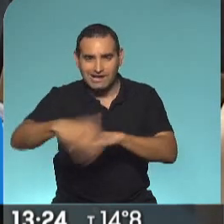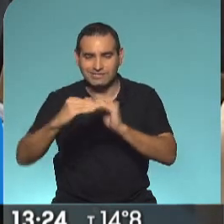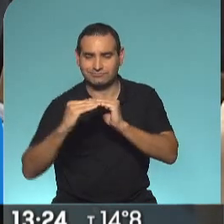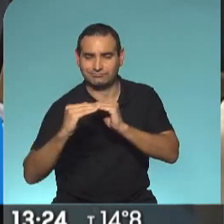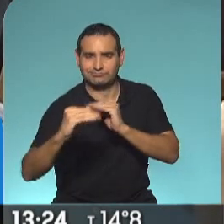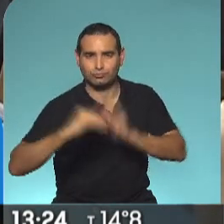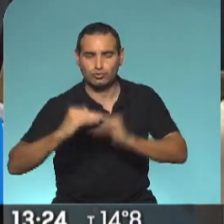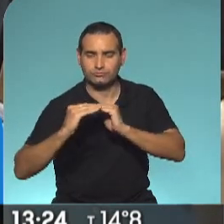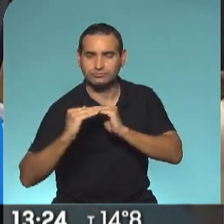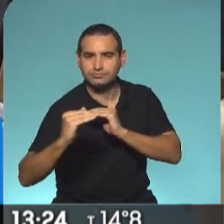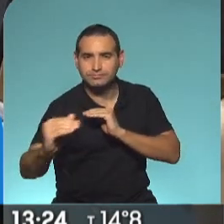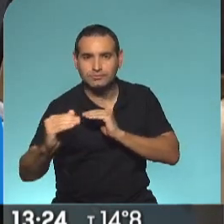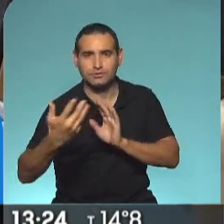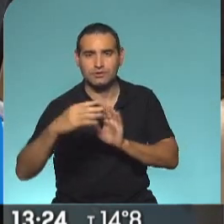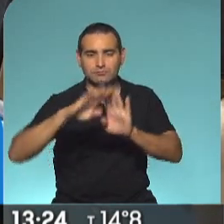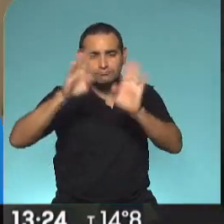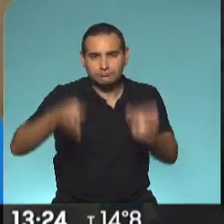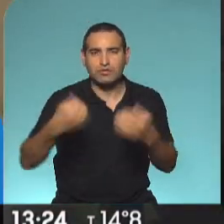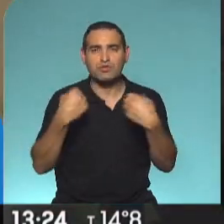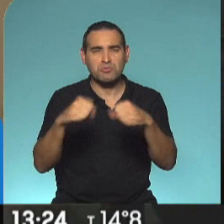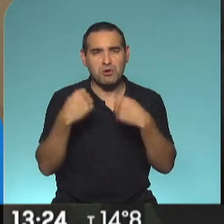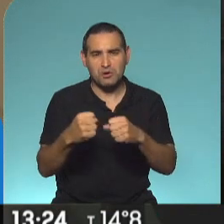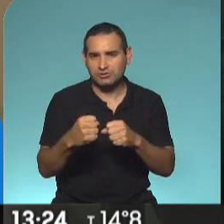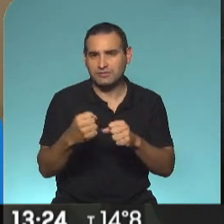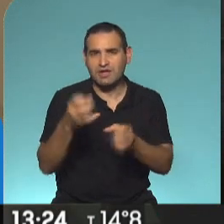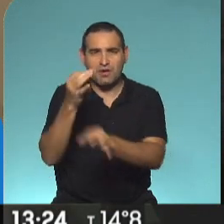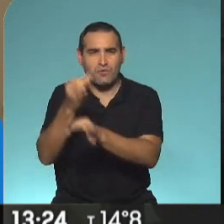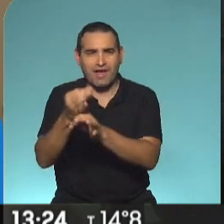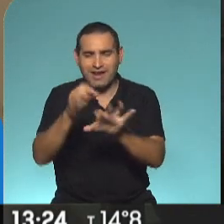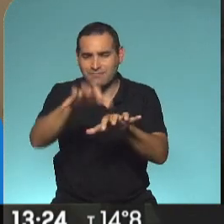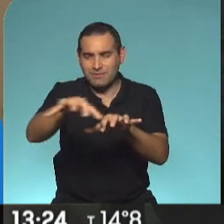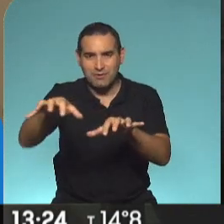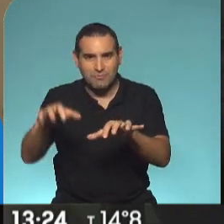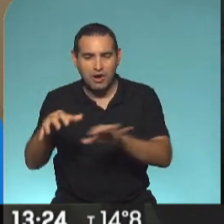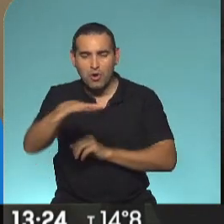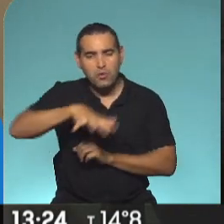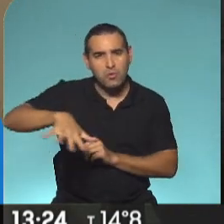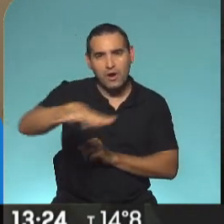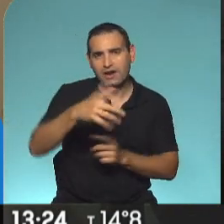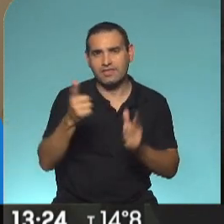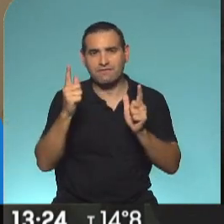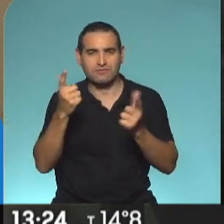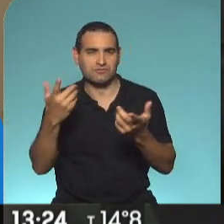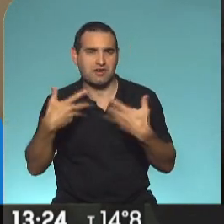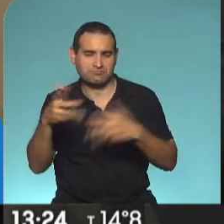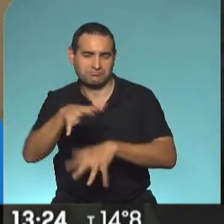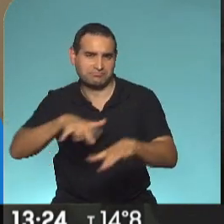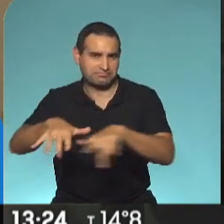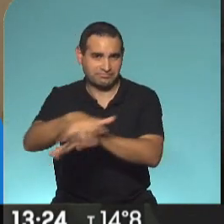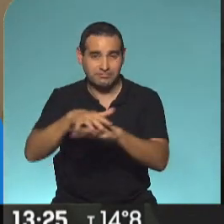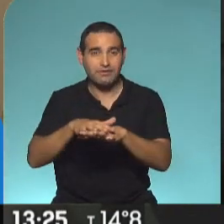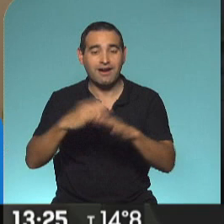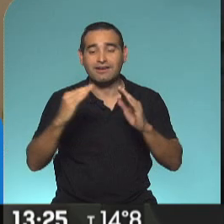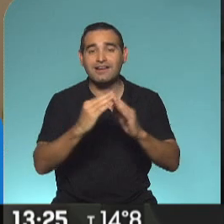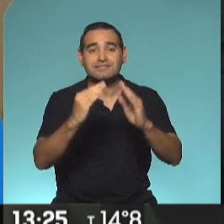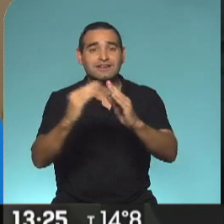con centros deportivos, con escuelas, con espacios para el esparcimiento, con